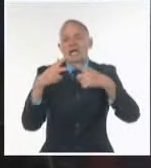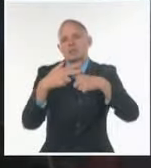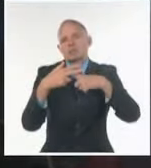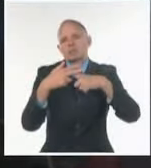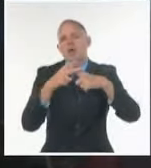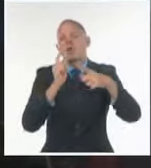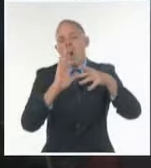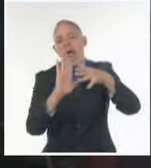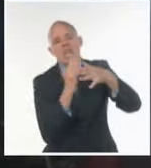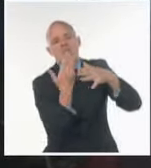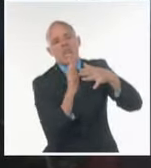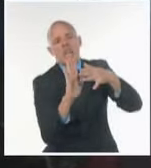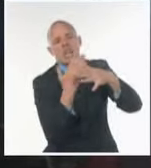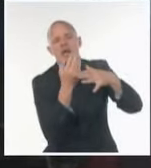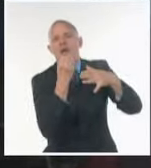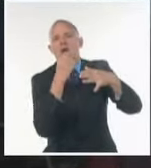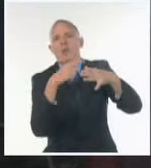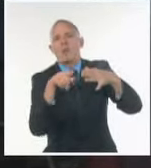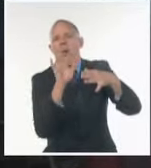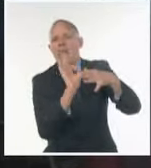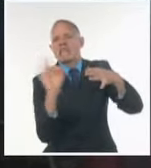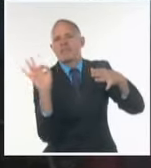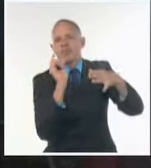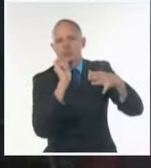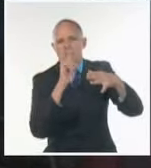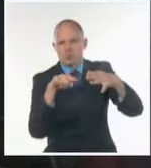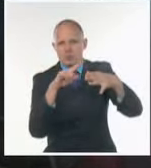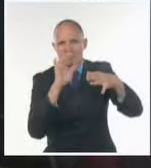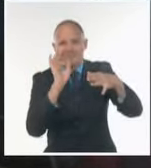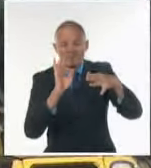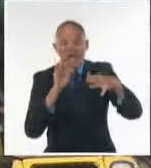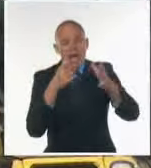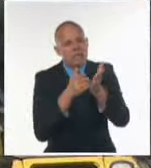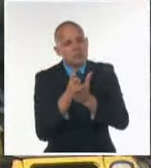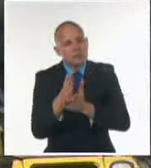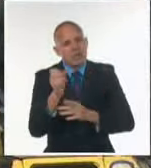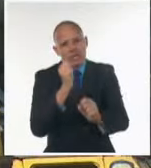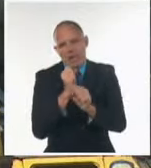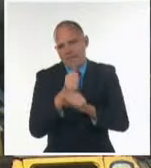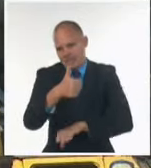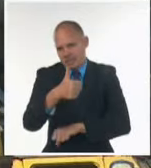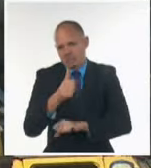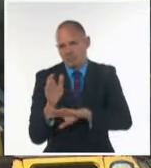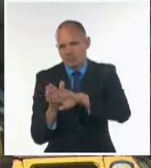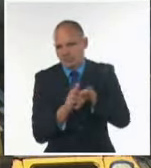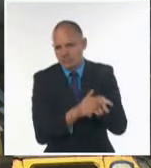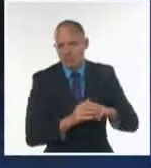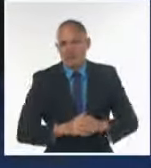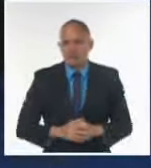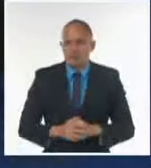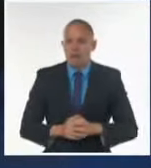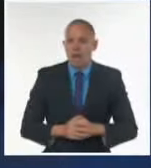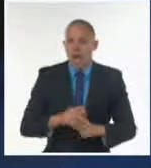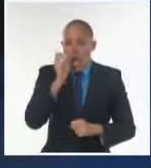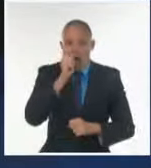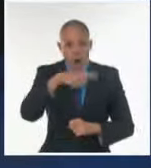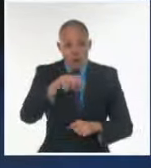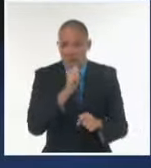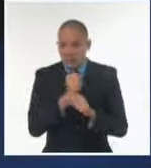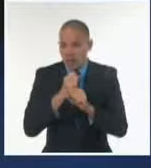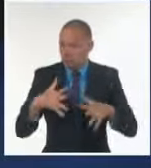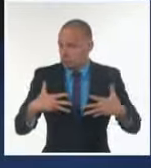las características del montaje, para así alargar la vida útil de la máquina. Entrega, profesionalidad y sobre